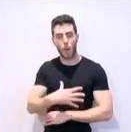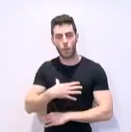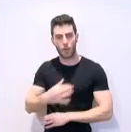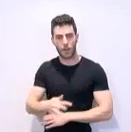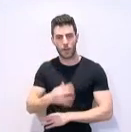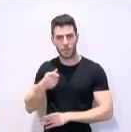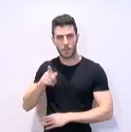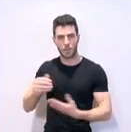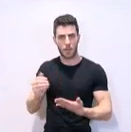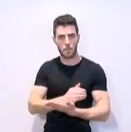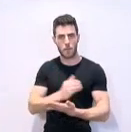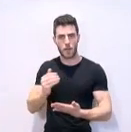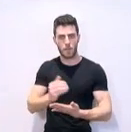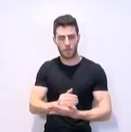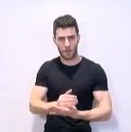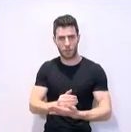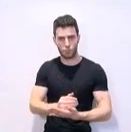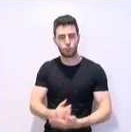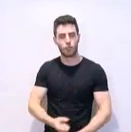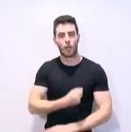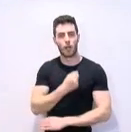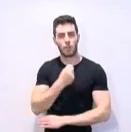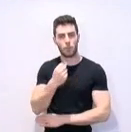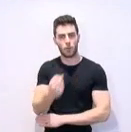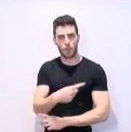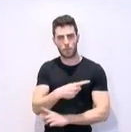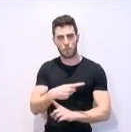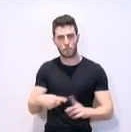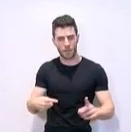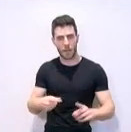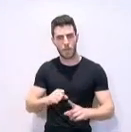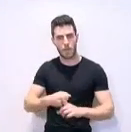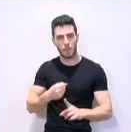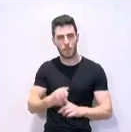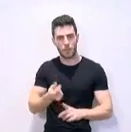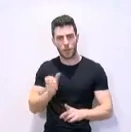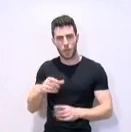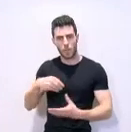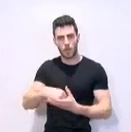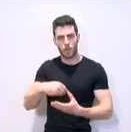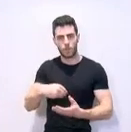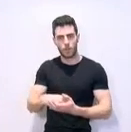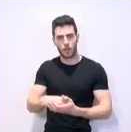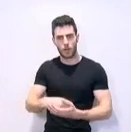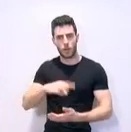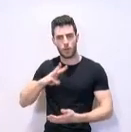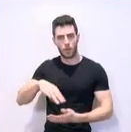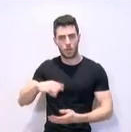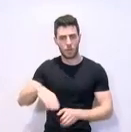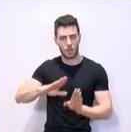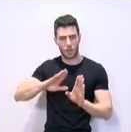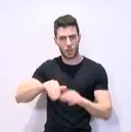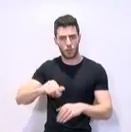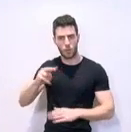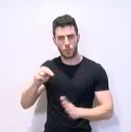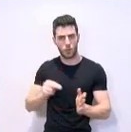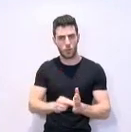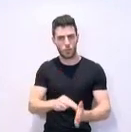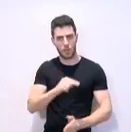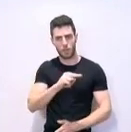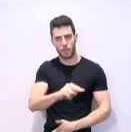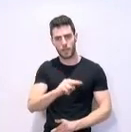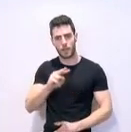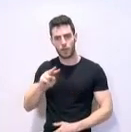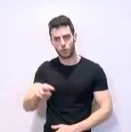los beneficios unitarios contribuyeron a más de la mitad de las presiones de los precios internos en el último trimestre del